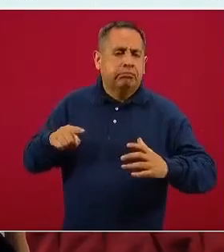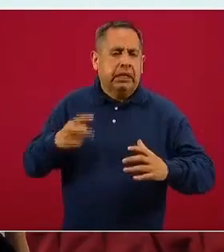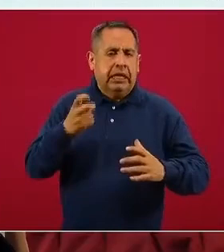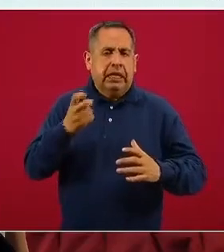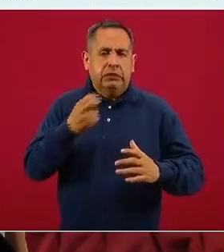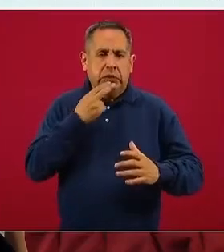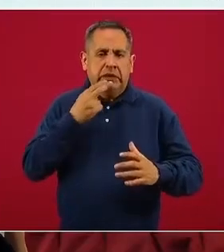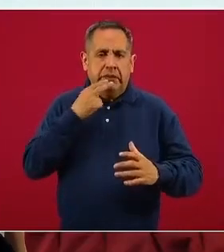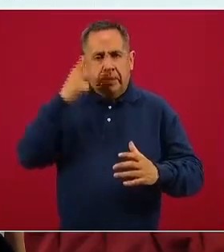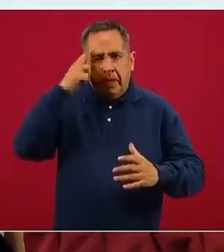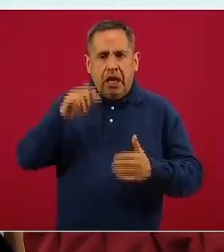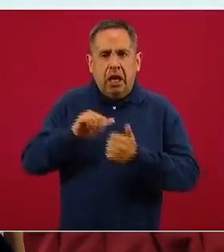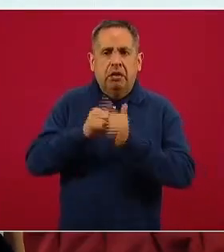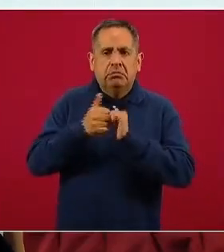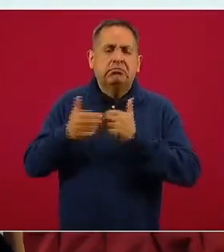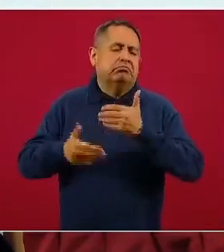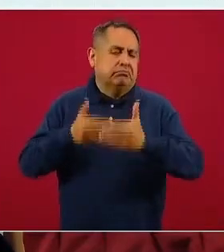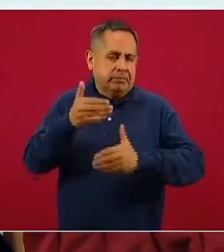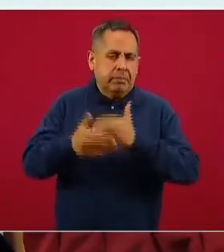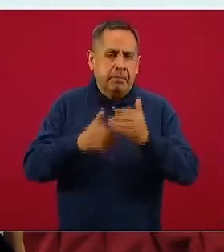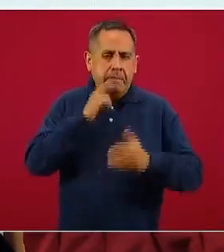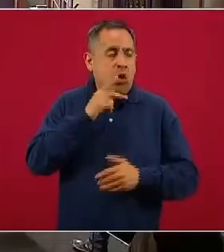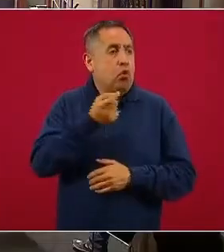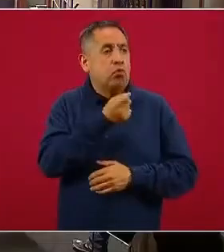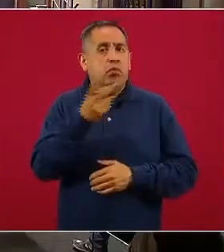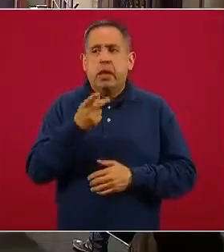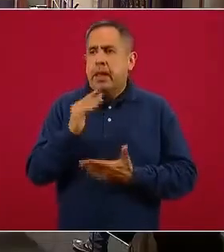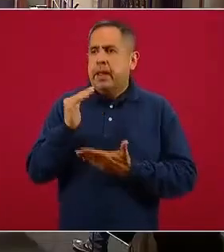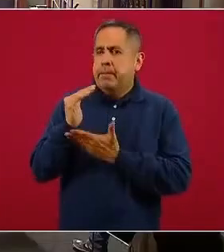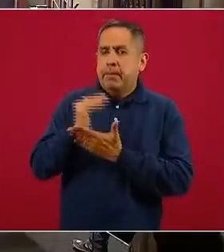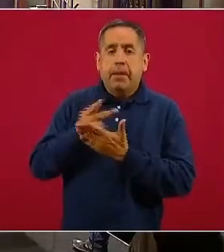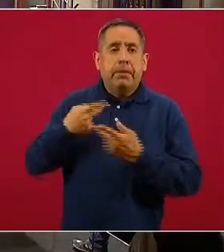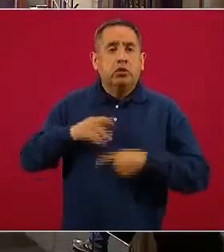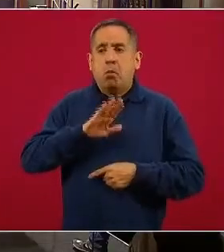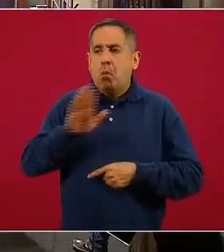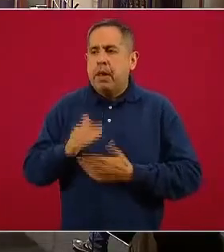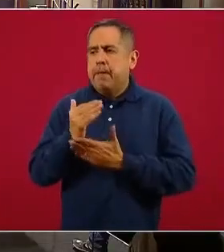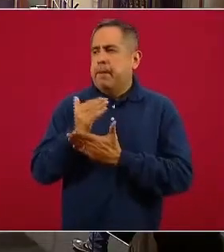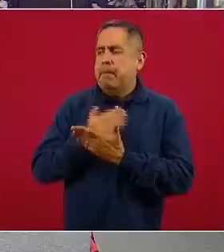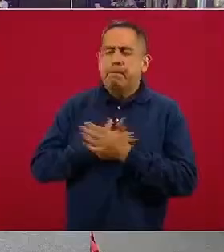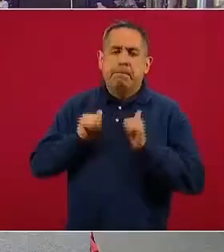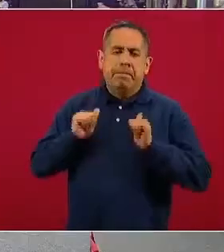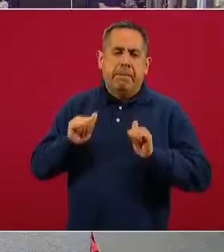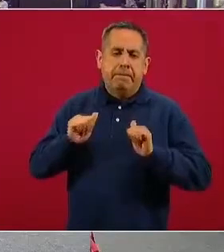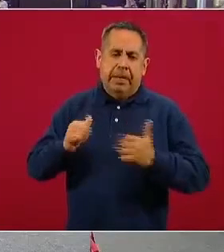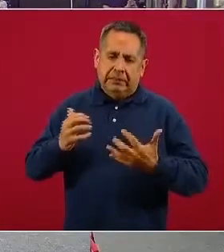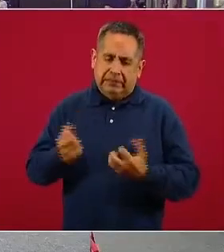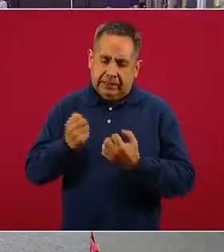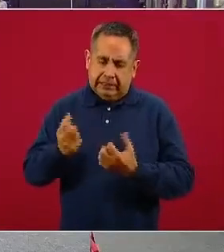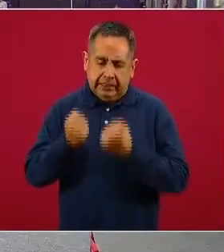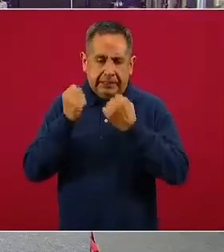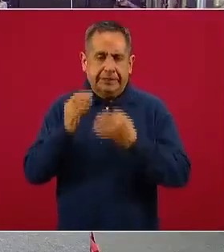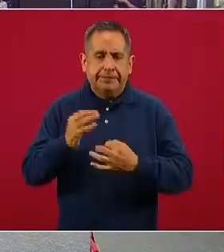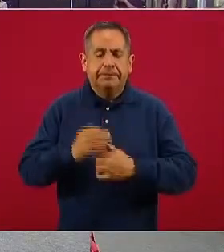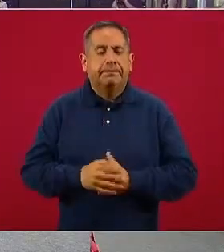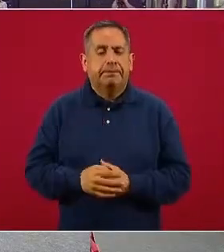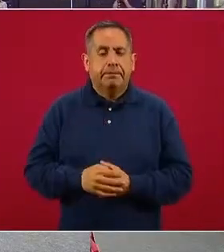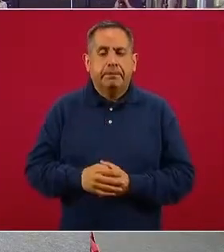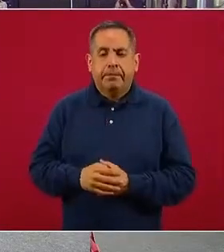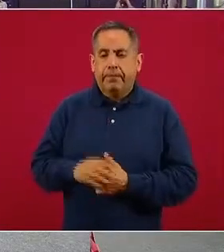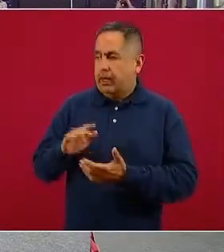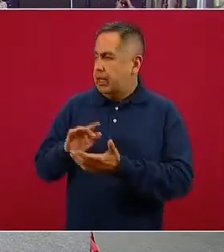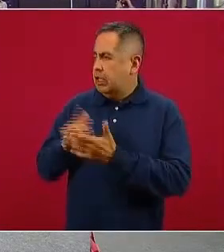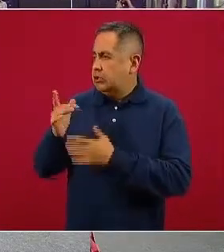ir traduciendo cada vez más en una disminución importante de la mortalidad. Muchas gracias, doctor. Muchas gracias, doctor López